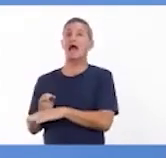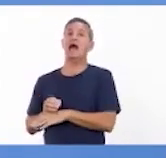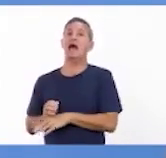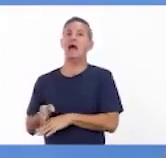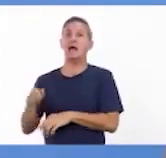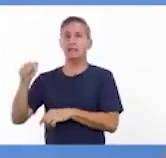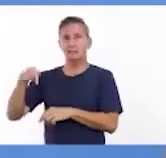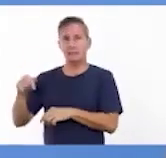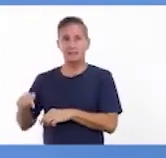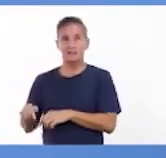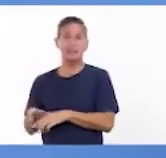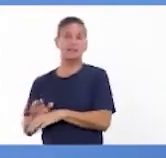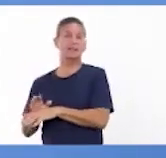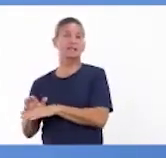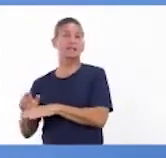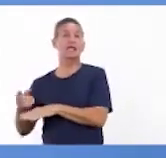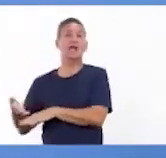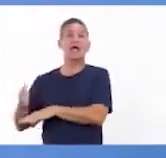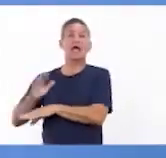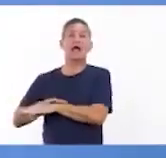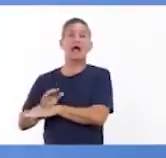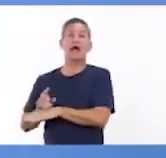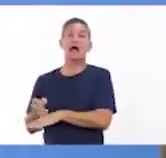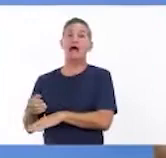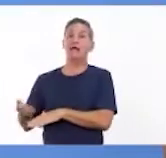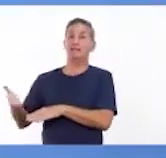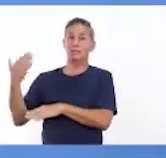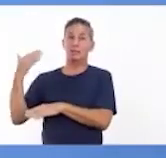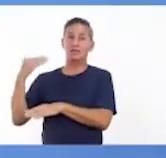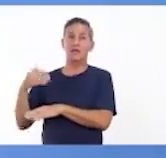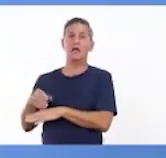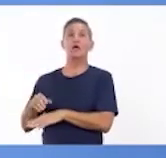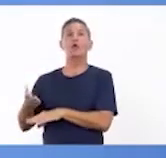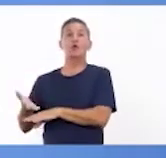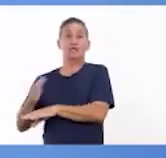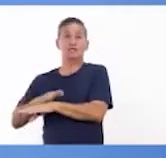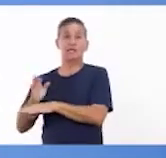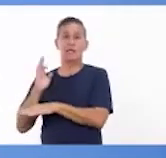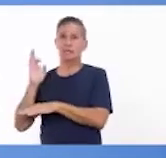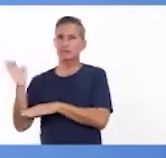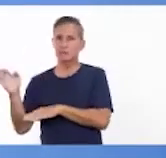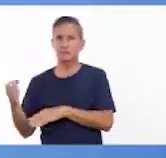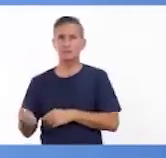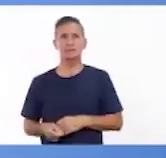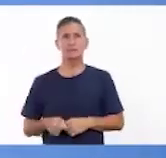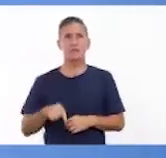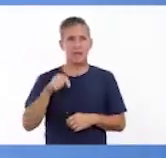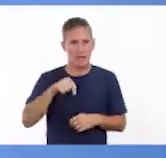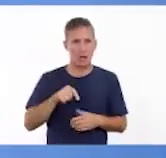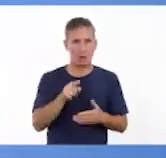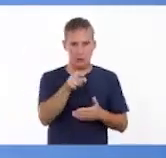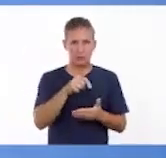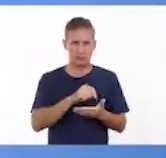y antefuturo. También se los dejo un segundo para que puedan copiarlo.